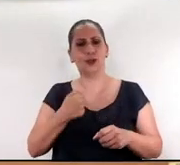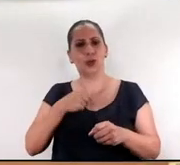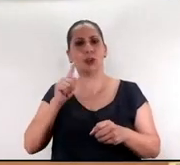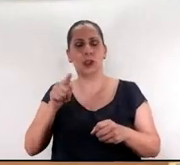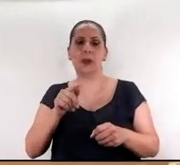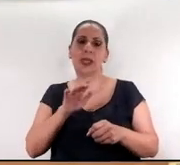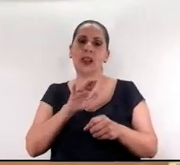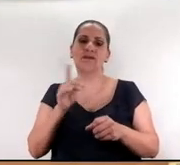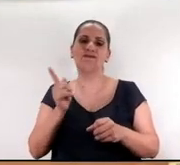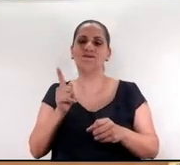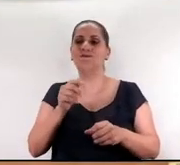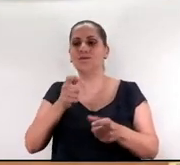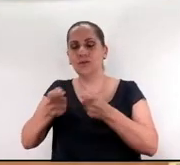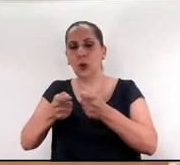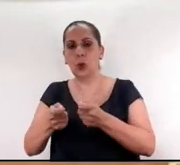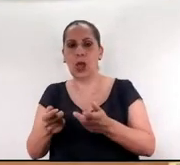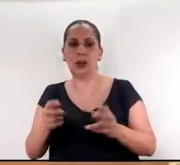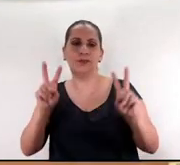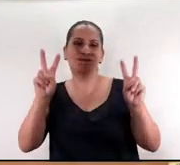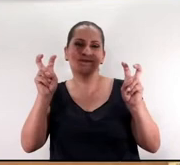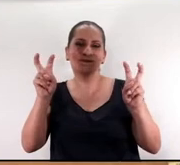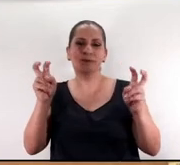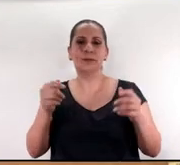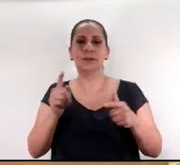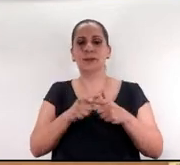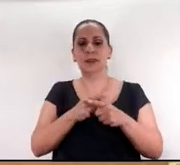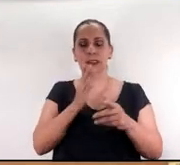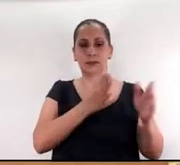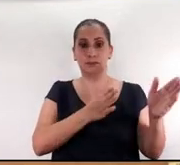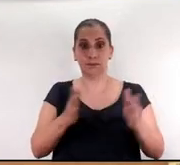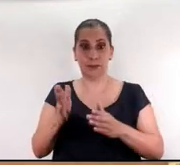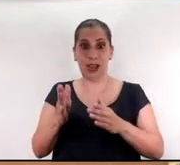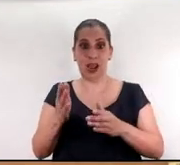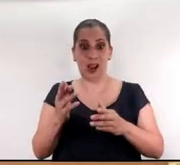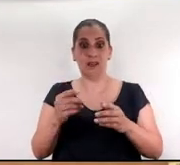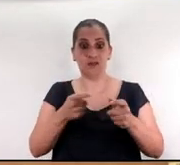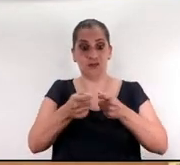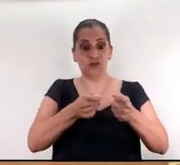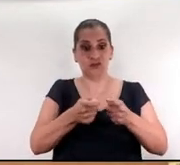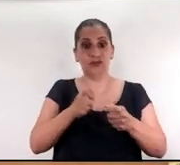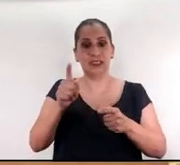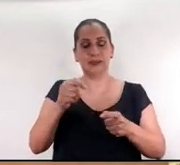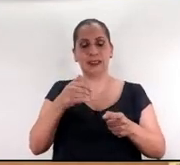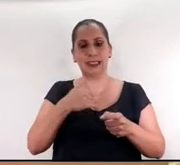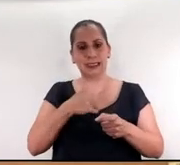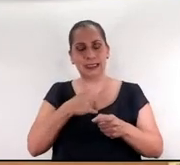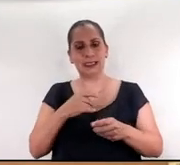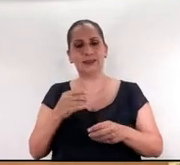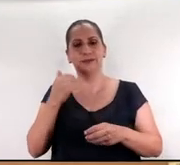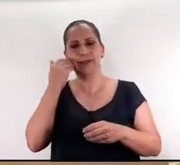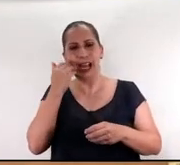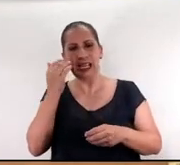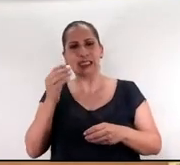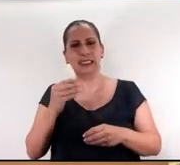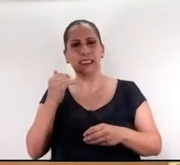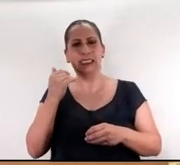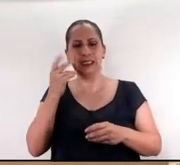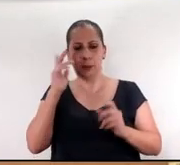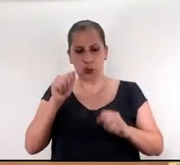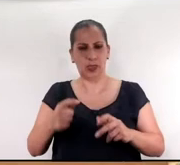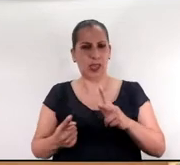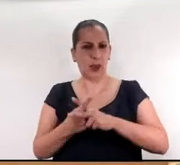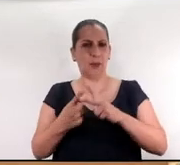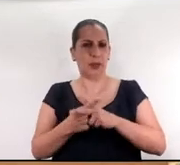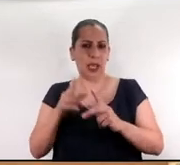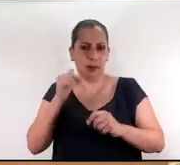absoluta desregulación. Entonces hay que tener unos planes reguladores sensatos, sencillos, fáciles de cambiar, y si no se pueden cambiar, que se apliquen